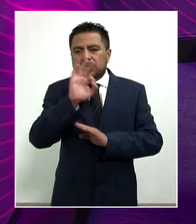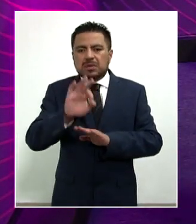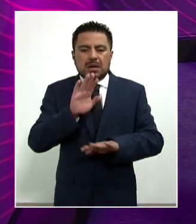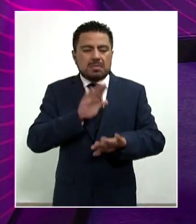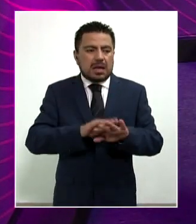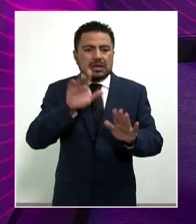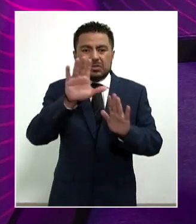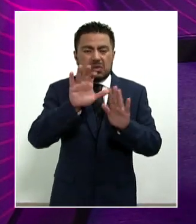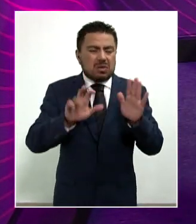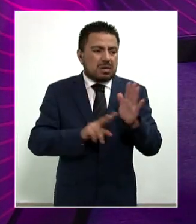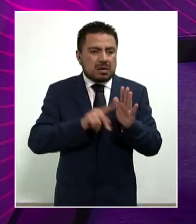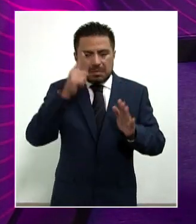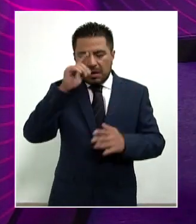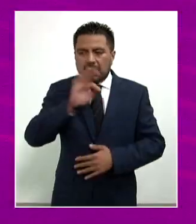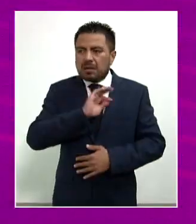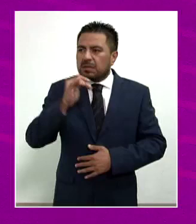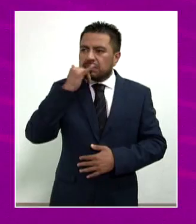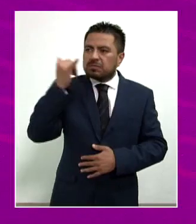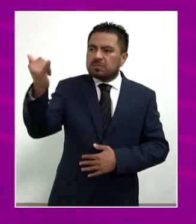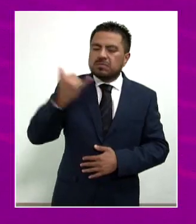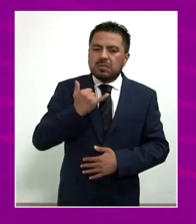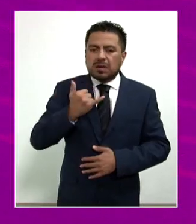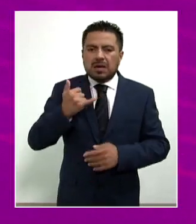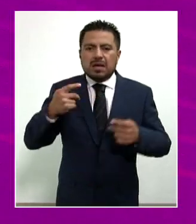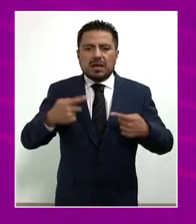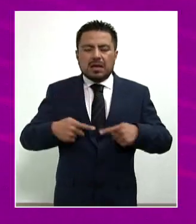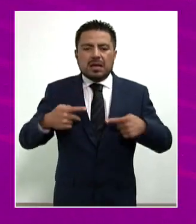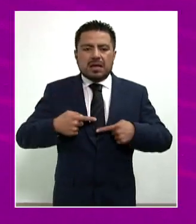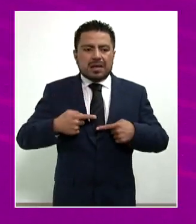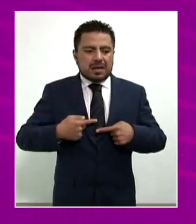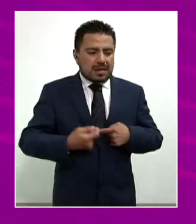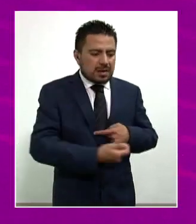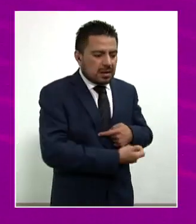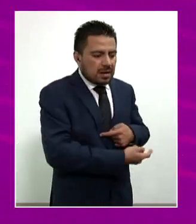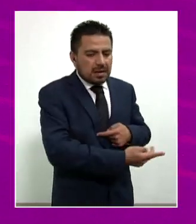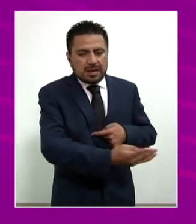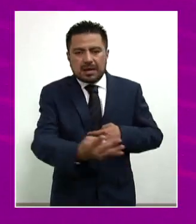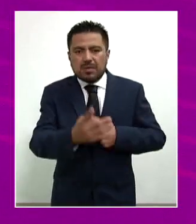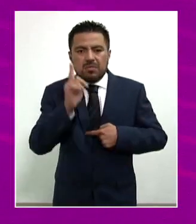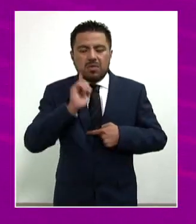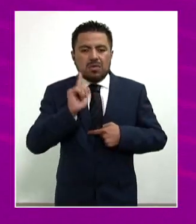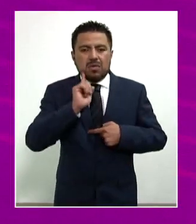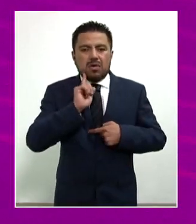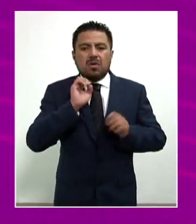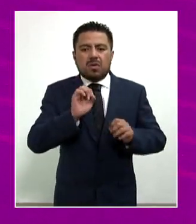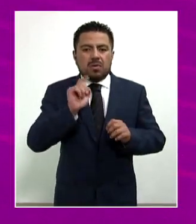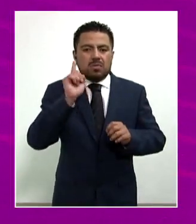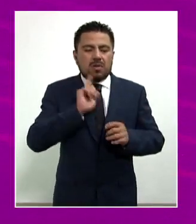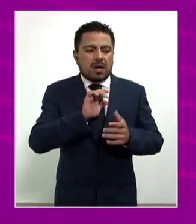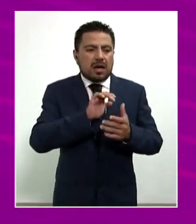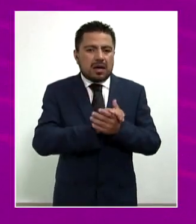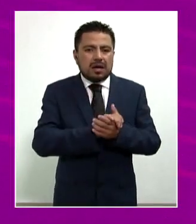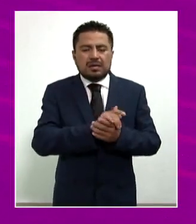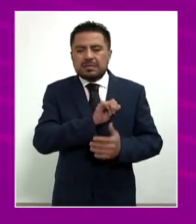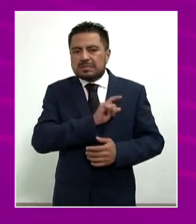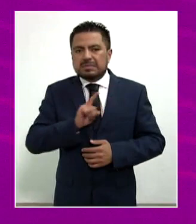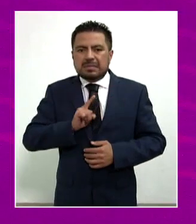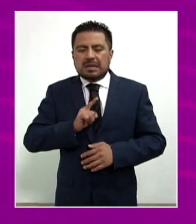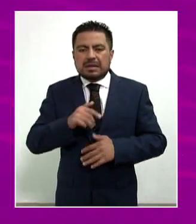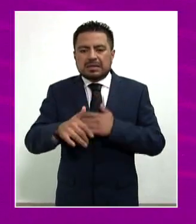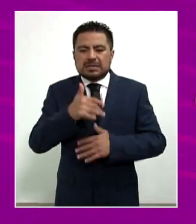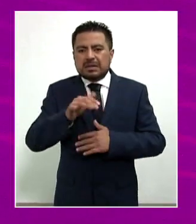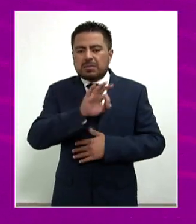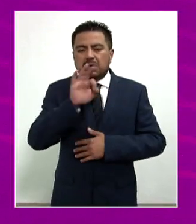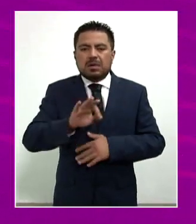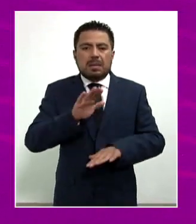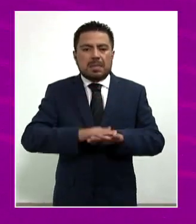currículums para obtener una llamada que el resto de las mujeres. O las mujeres casadas deberían enviar